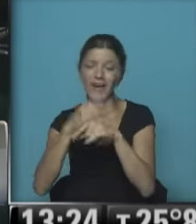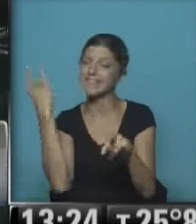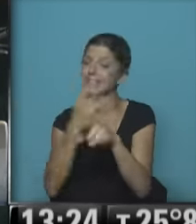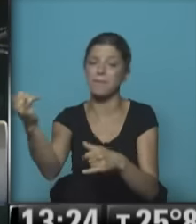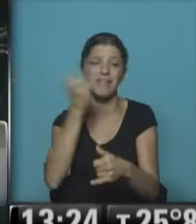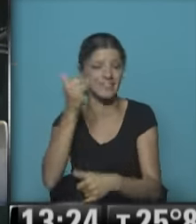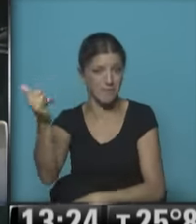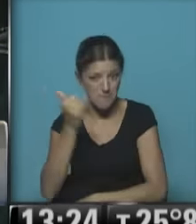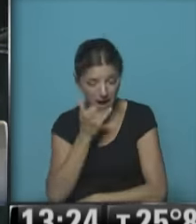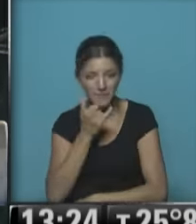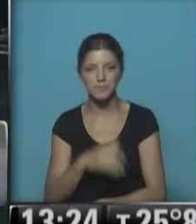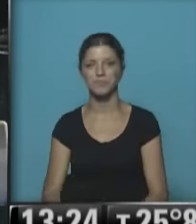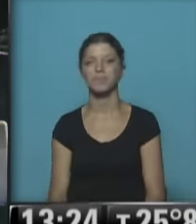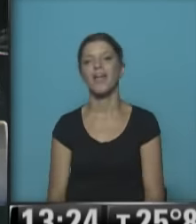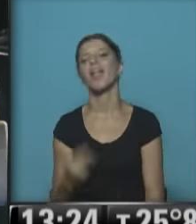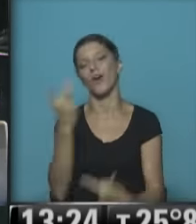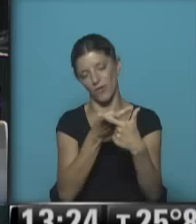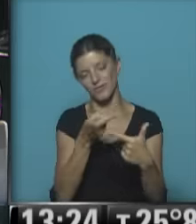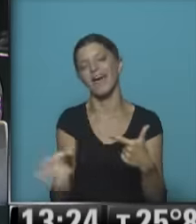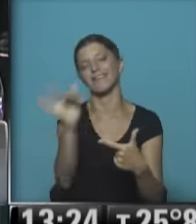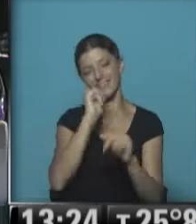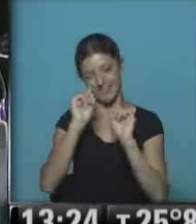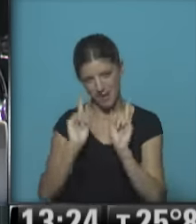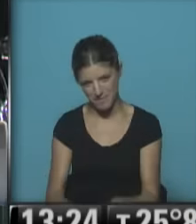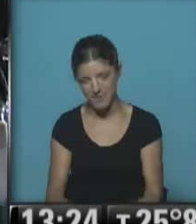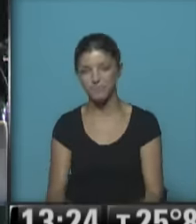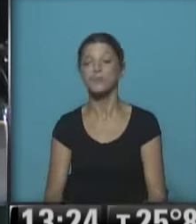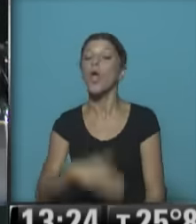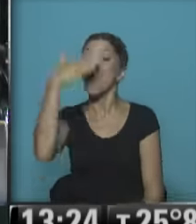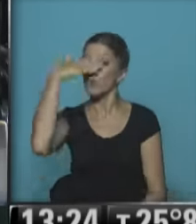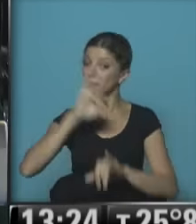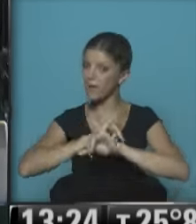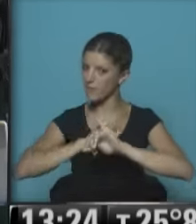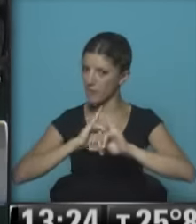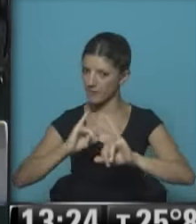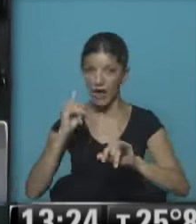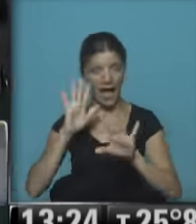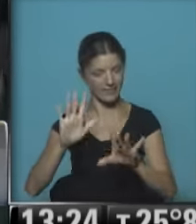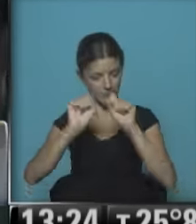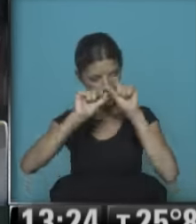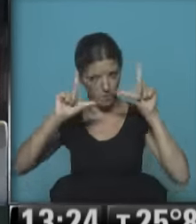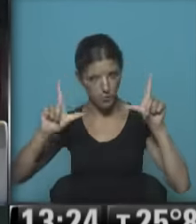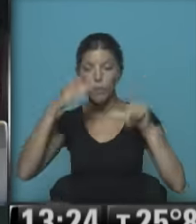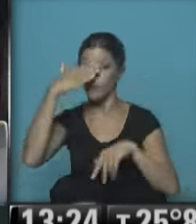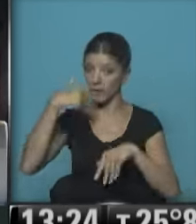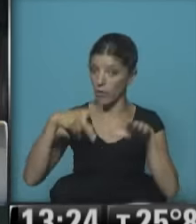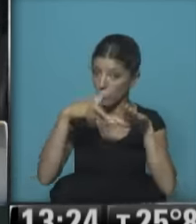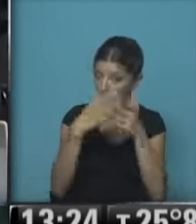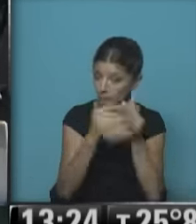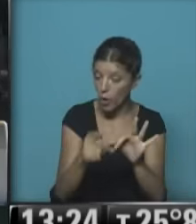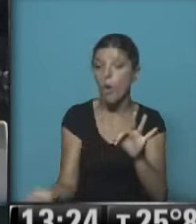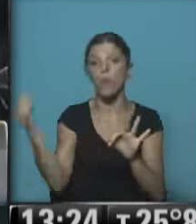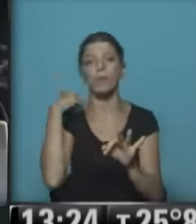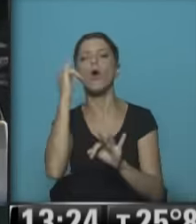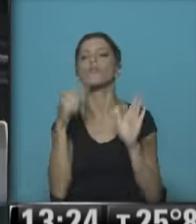con nosotros, como no podía ser de otra manera, acertaron la incógnita. Último dato de la incógnita, atención del programa de hoy, porque después de la pausa vamos a